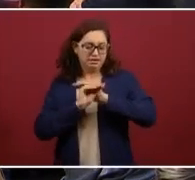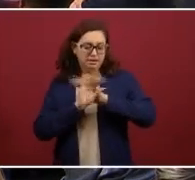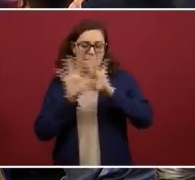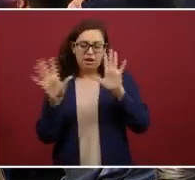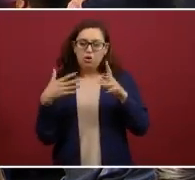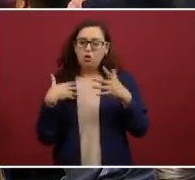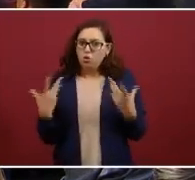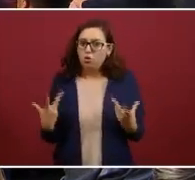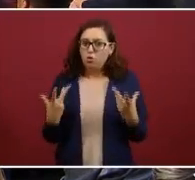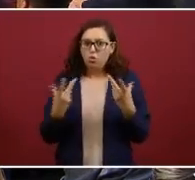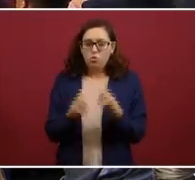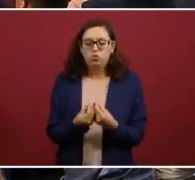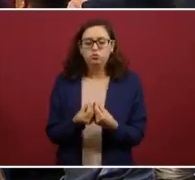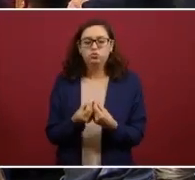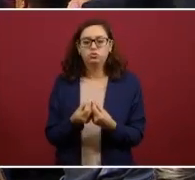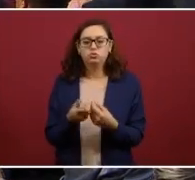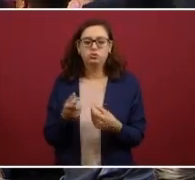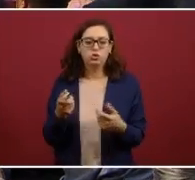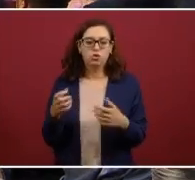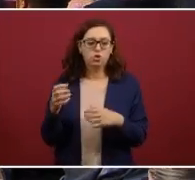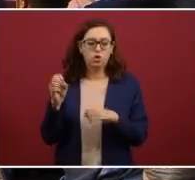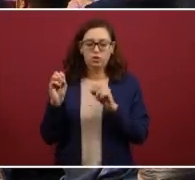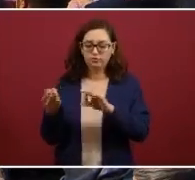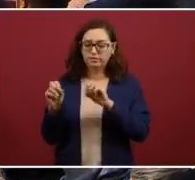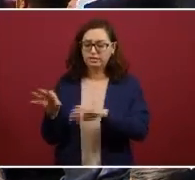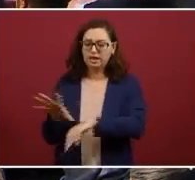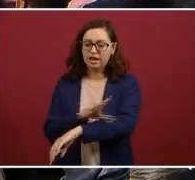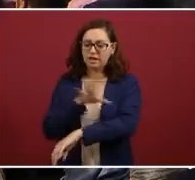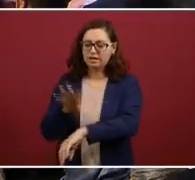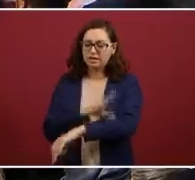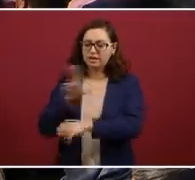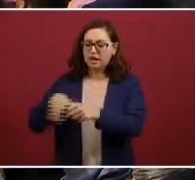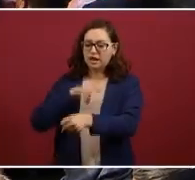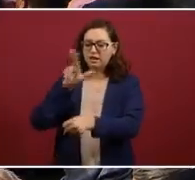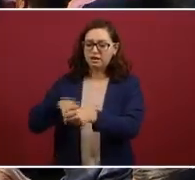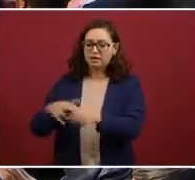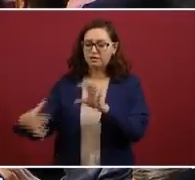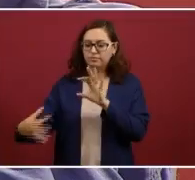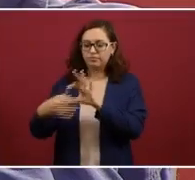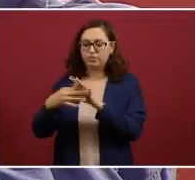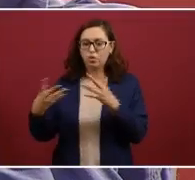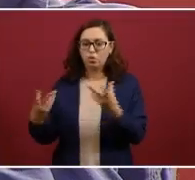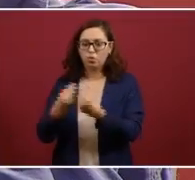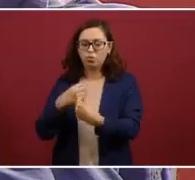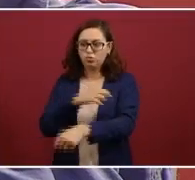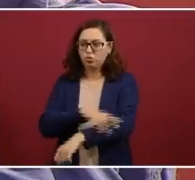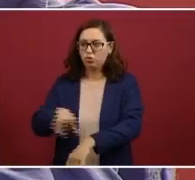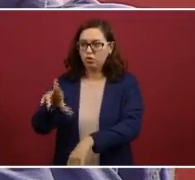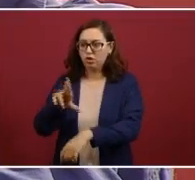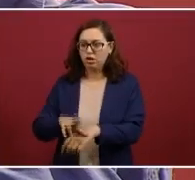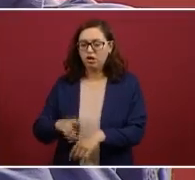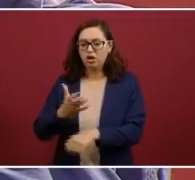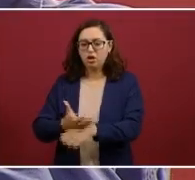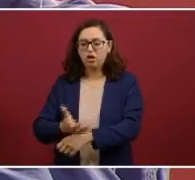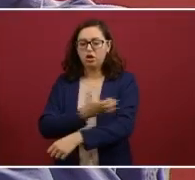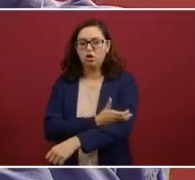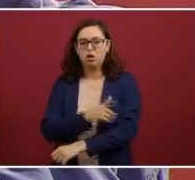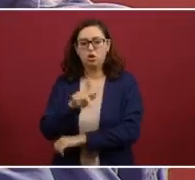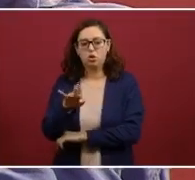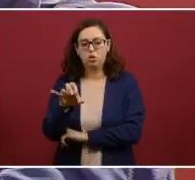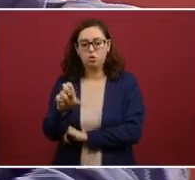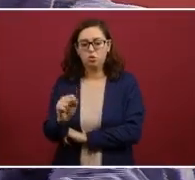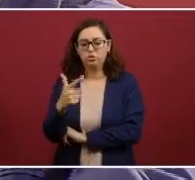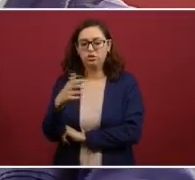Oficina de Energías Renovables, que entiendo coordina nuestro compañero Luis González,